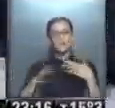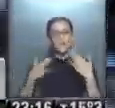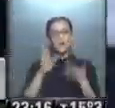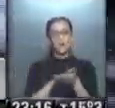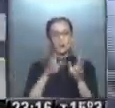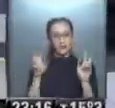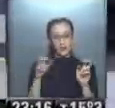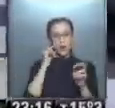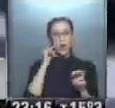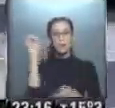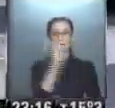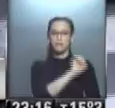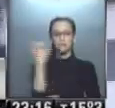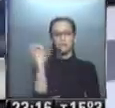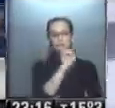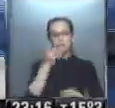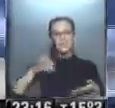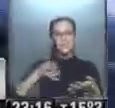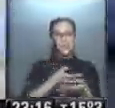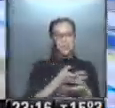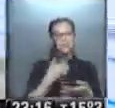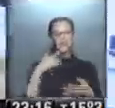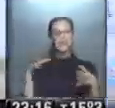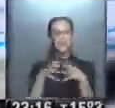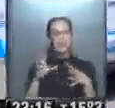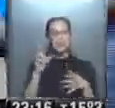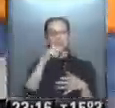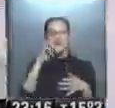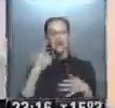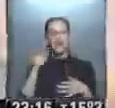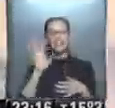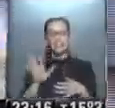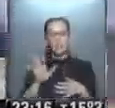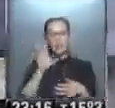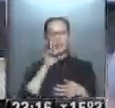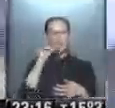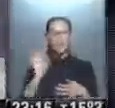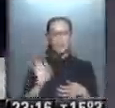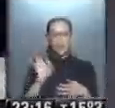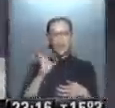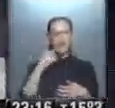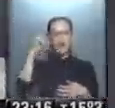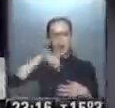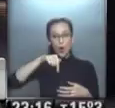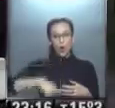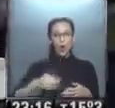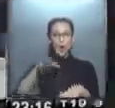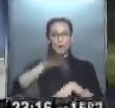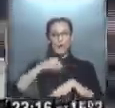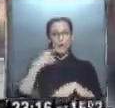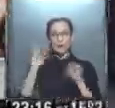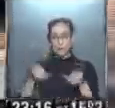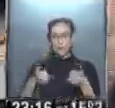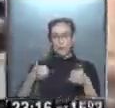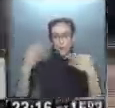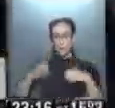este tema. El maquinista del tren, que era Formación Chapa 5, Julio Benítez, fue dado de alta médica al